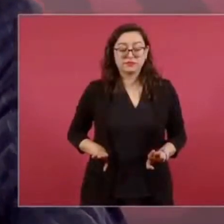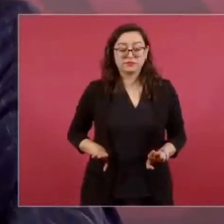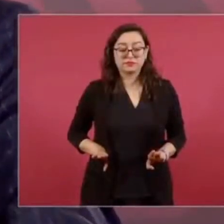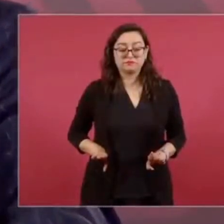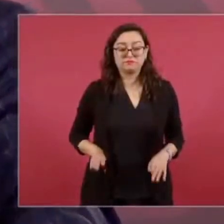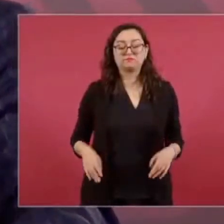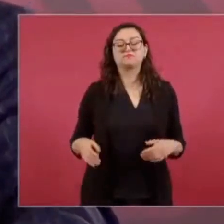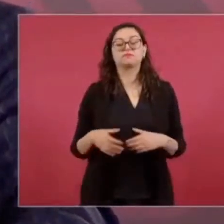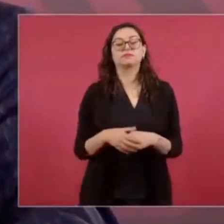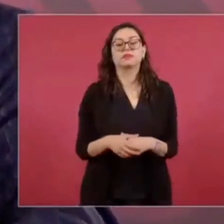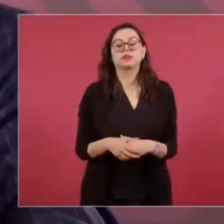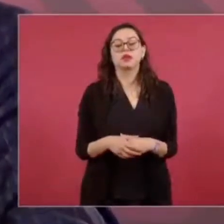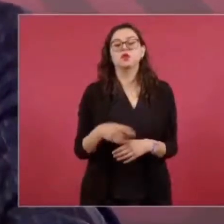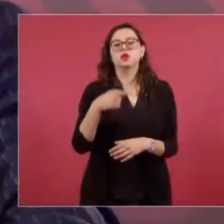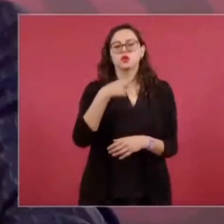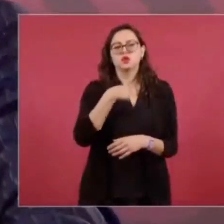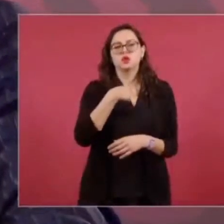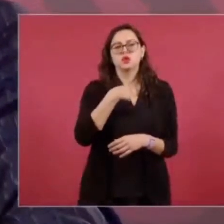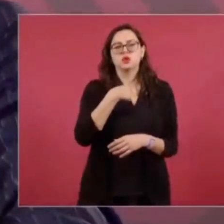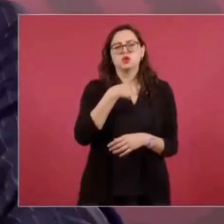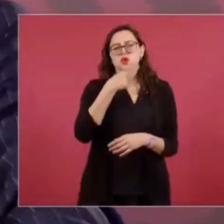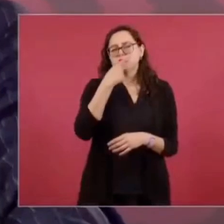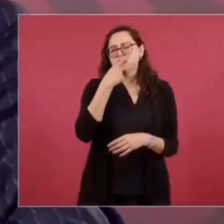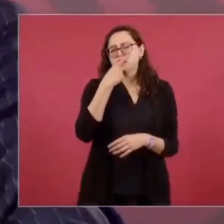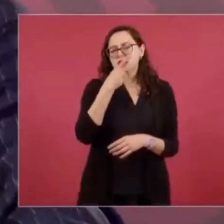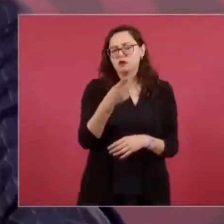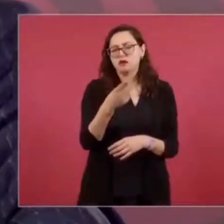Yo les comentaba que cuando